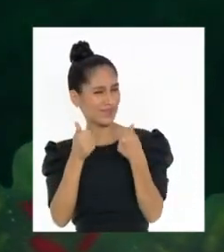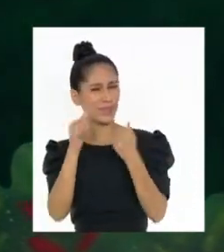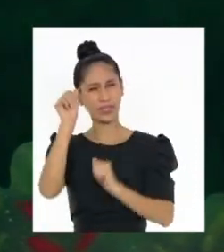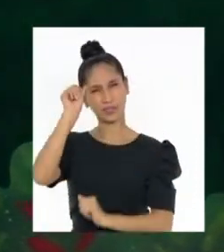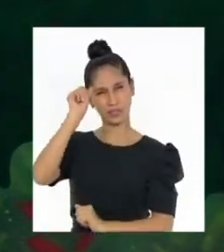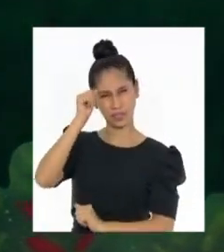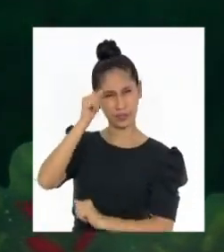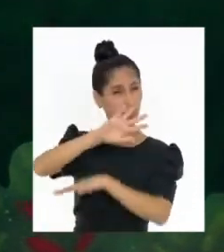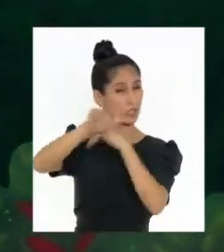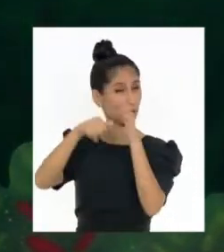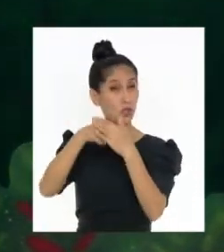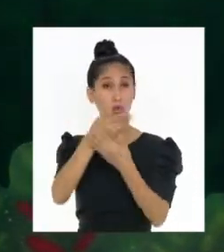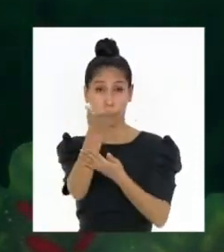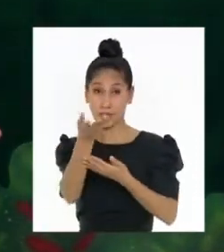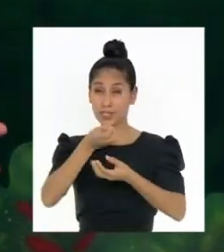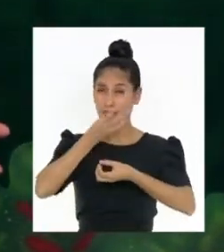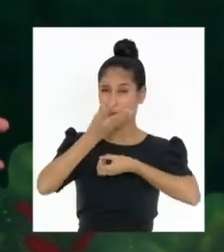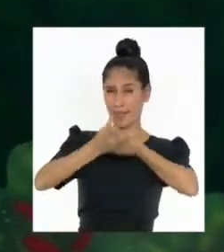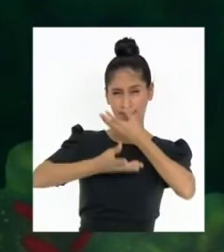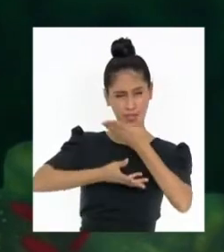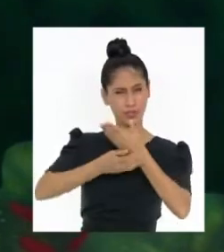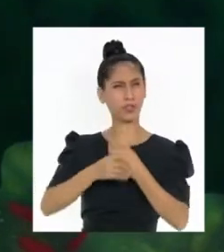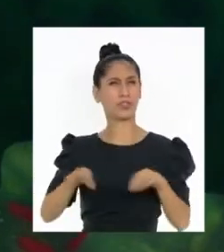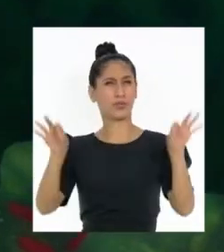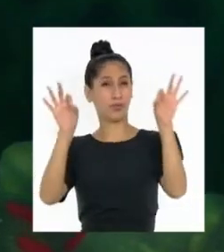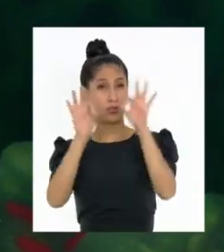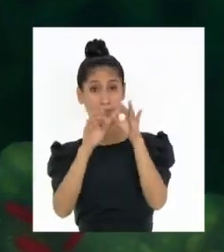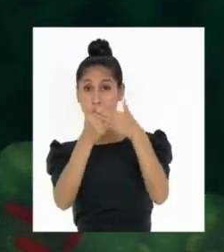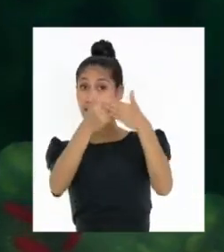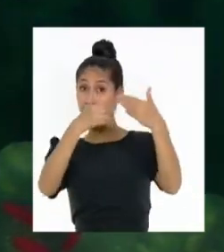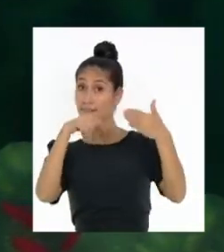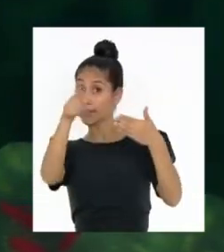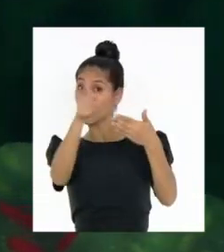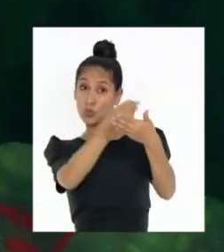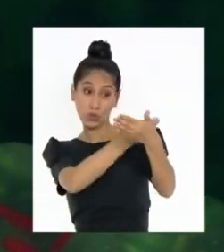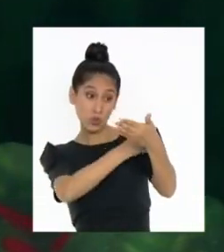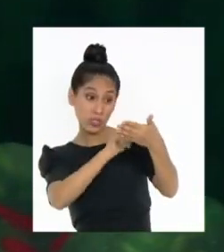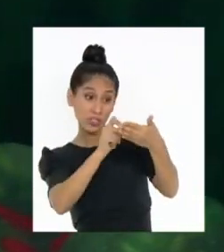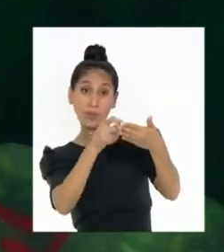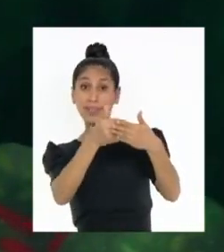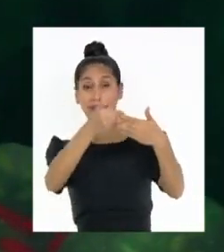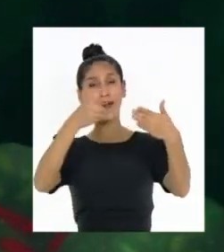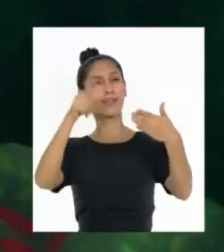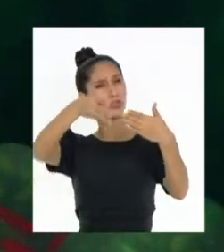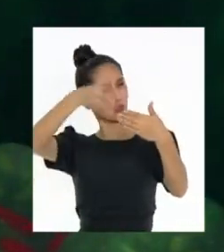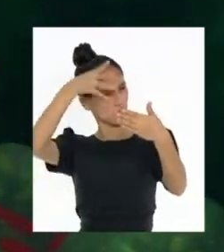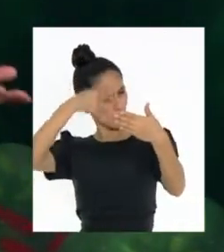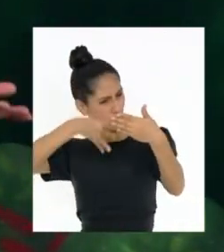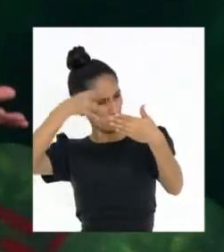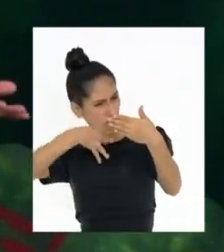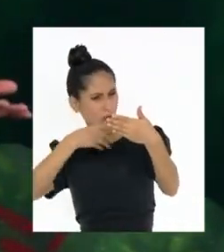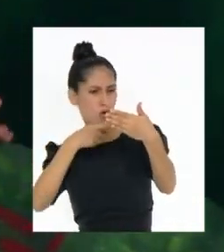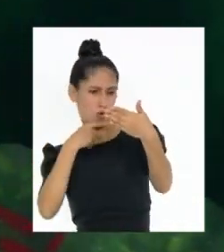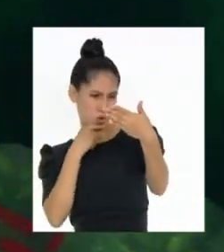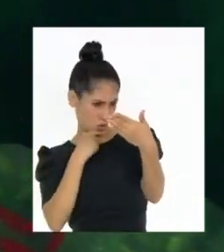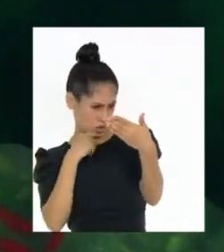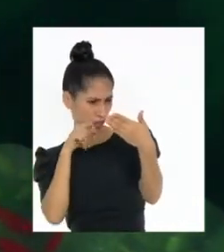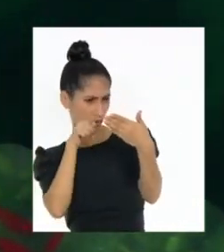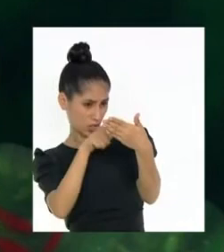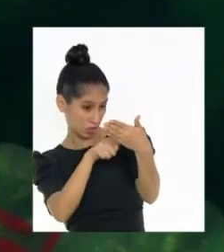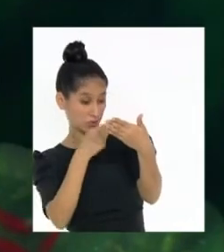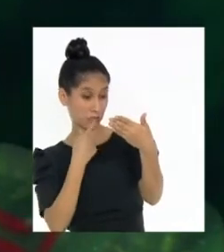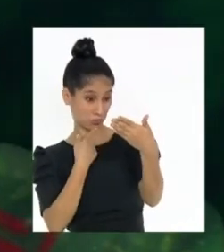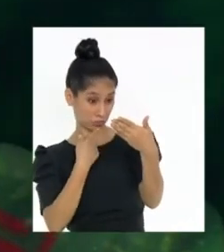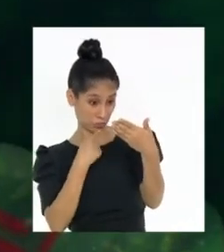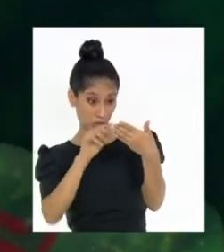esto que han mencionado deben tomarlo en cuenta cuando revisen su texto. Tengan claridad del propósito. Que el texto les resulte